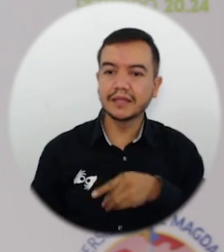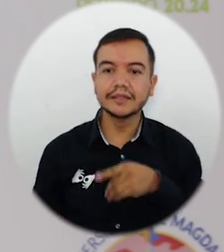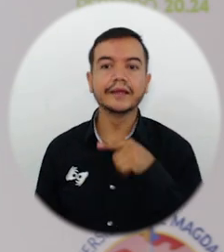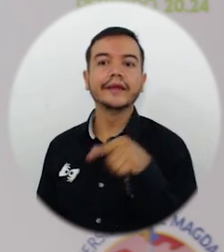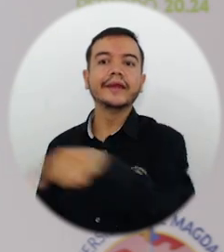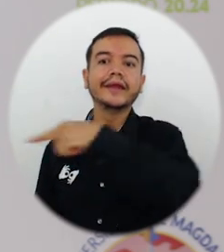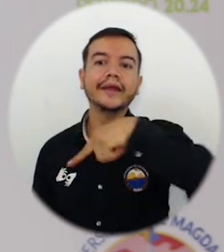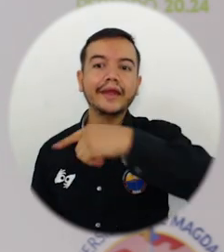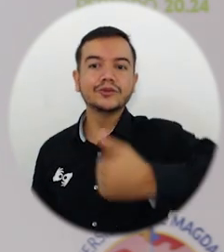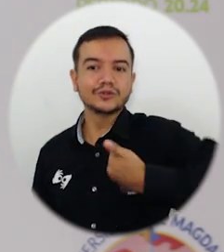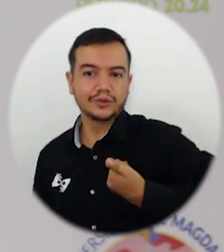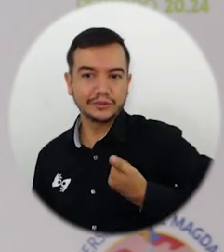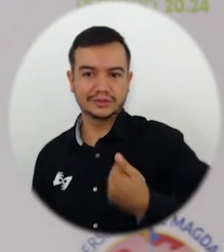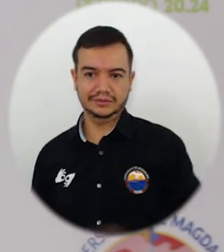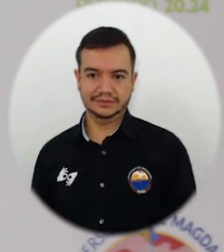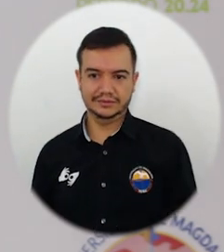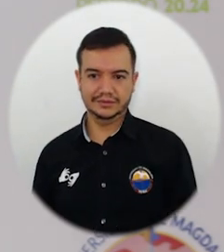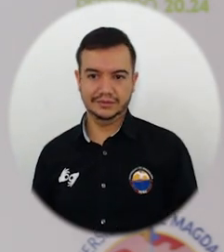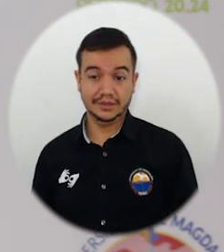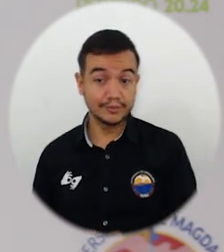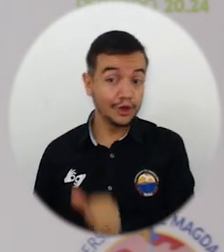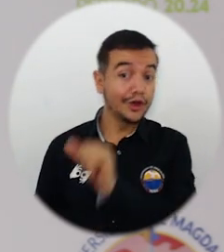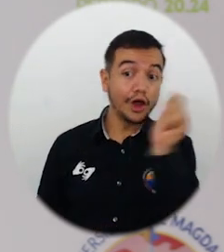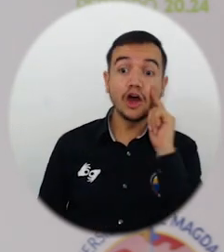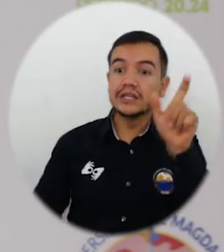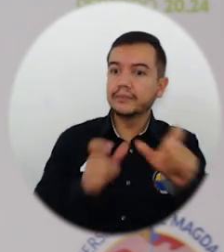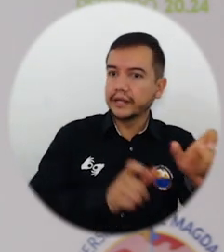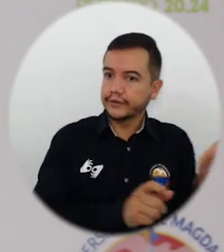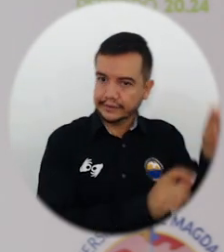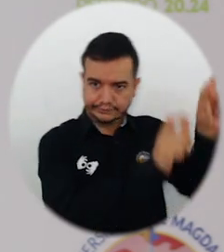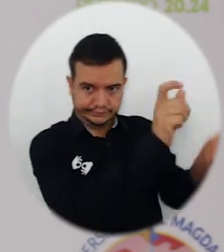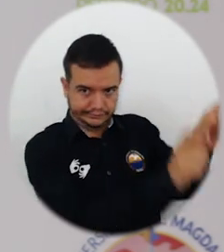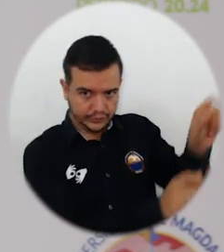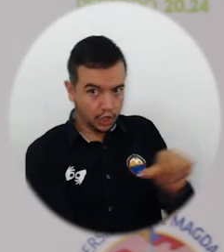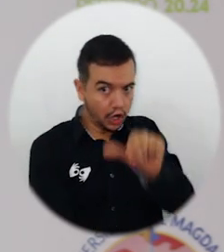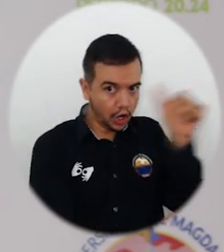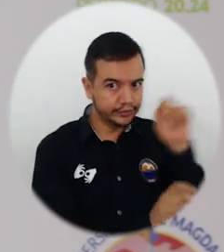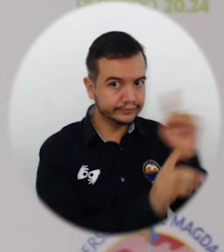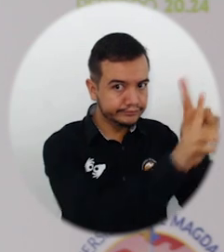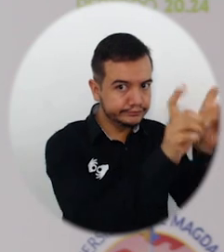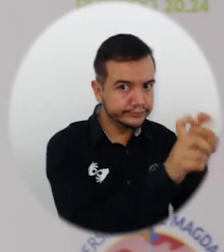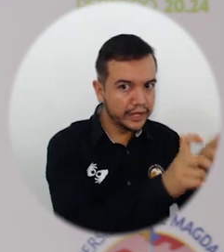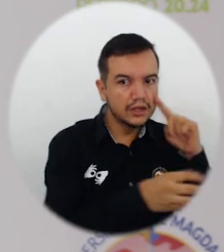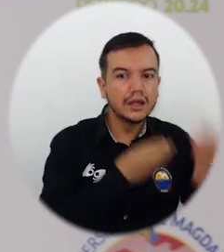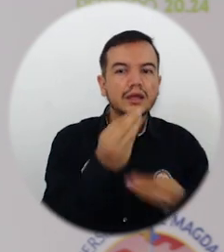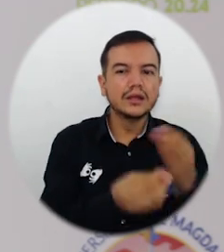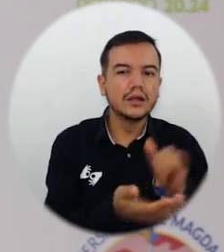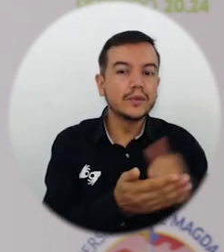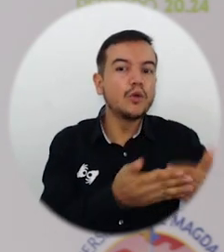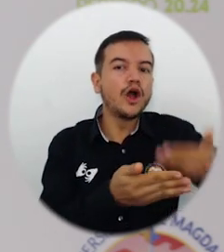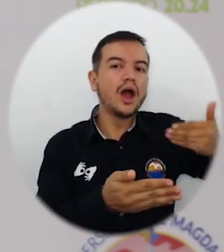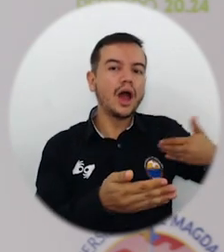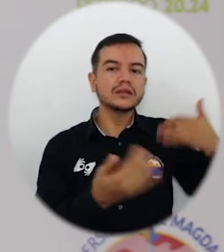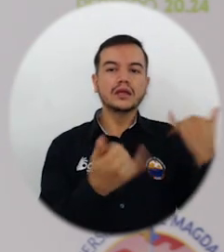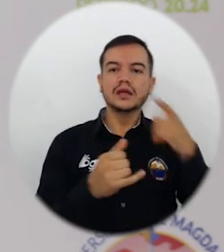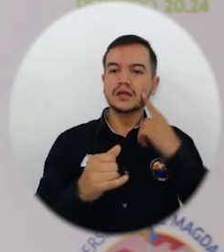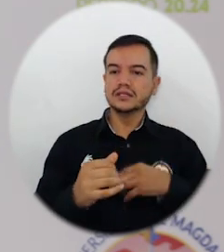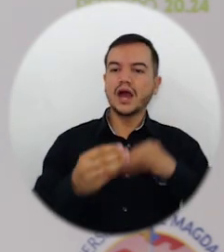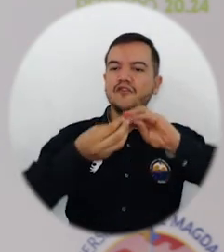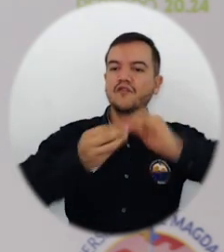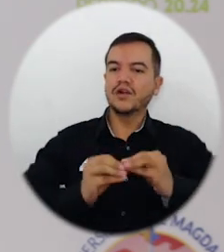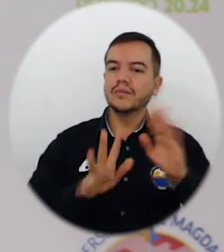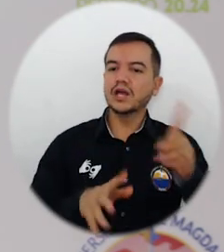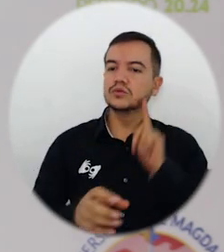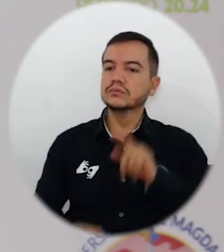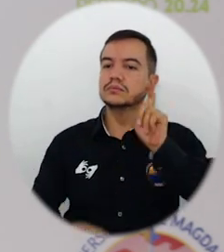al contrario, o dejaron en la universidad un modelo de matrícula de universidad casi privada, un modelo de matrícula que hoy